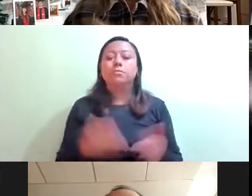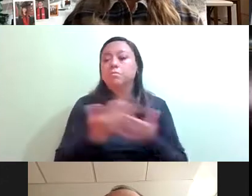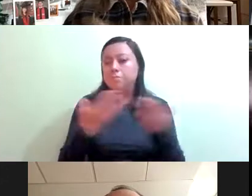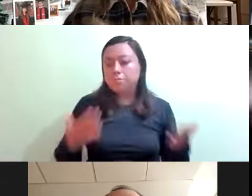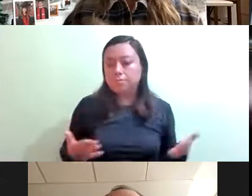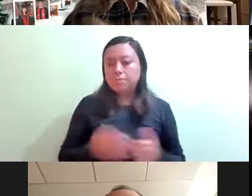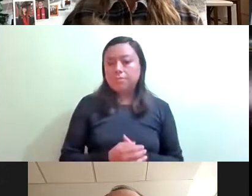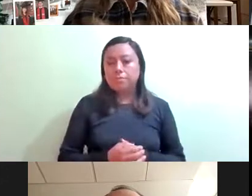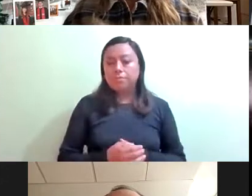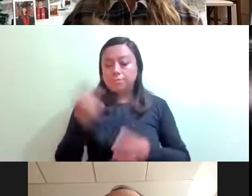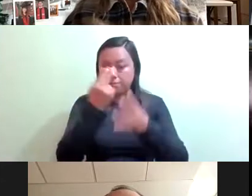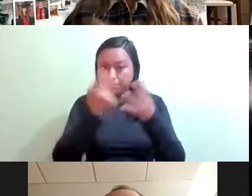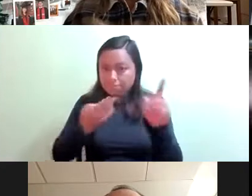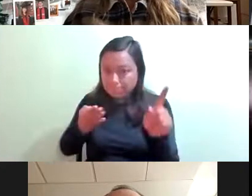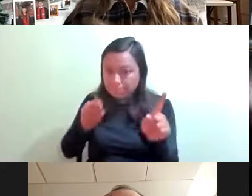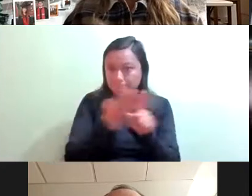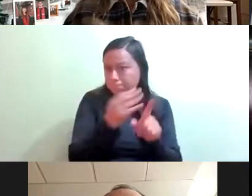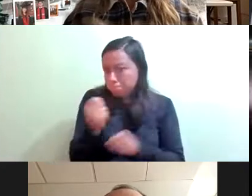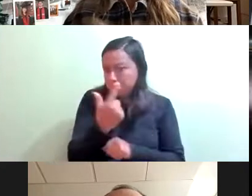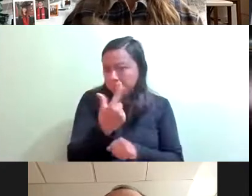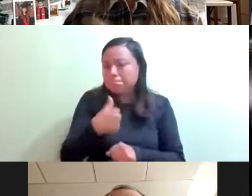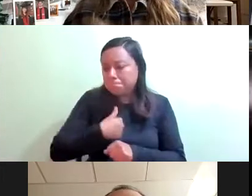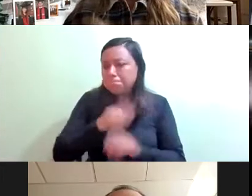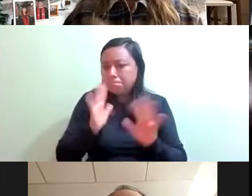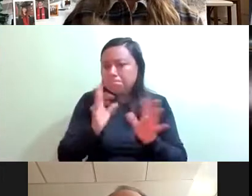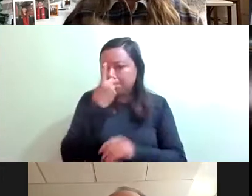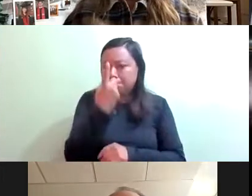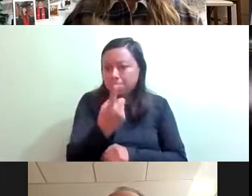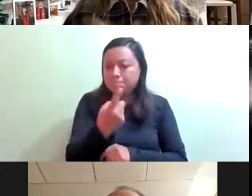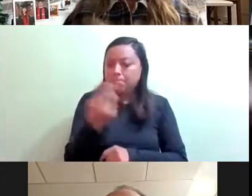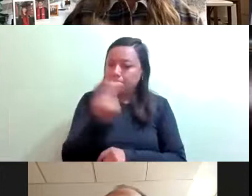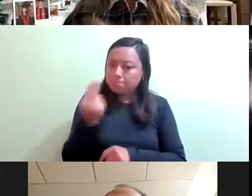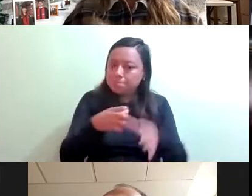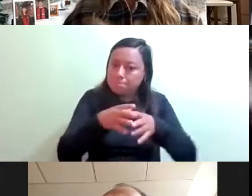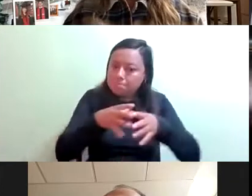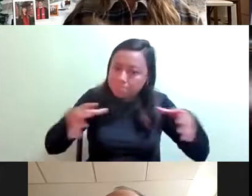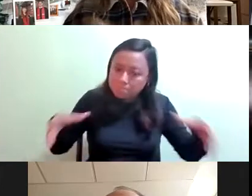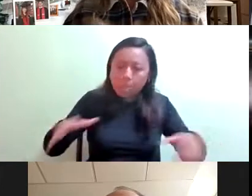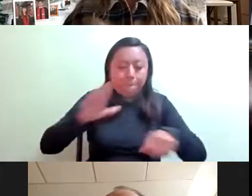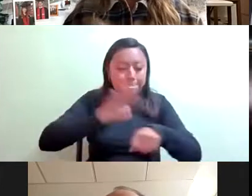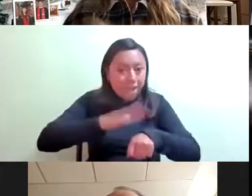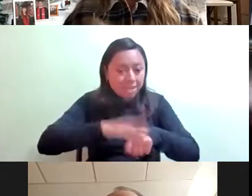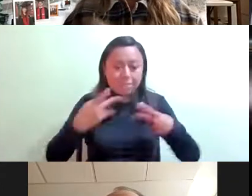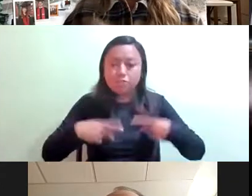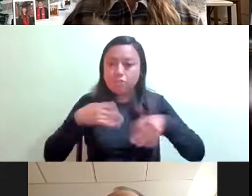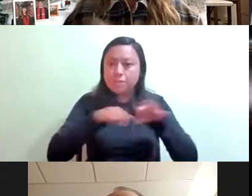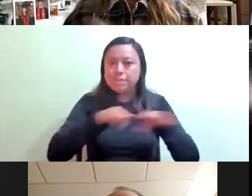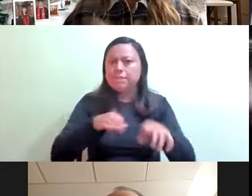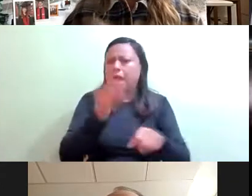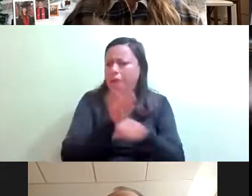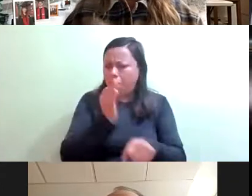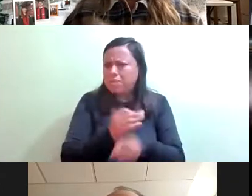Necesidades de algo específico, ya lo mencioné, tiene que crecer en personal. Actualmente son